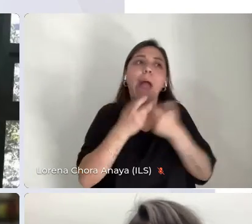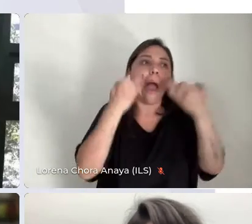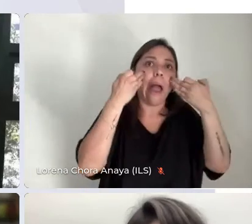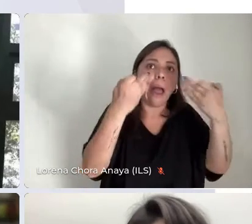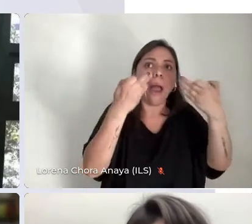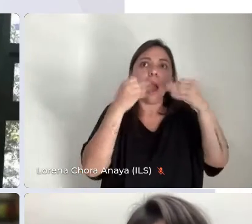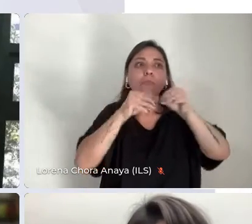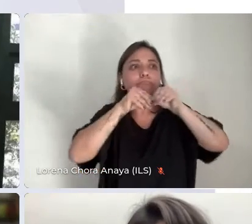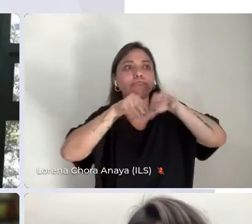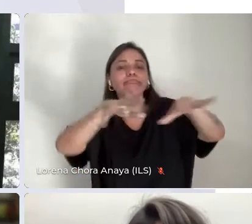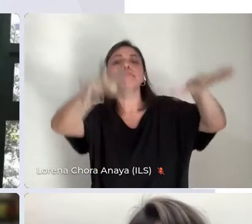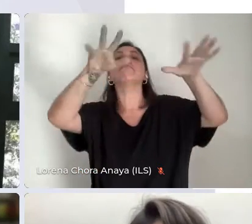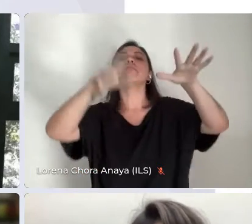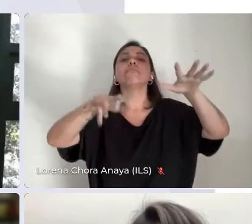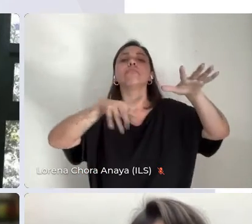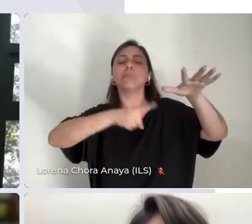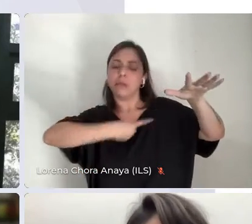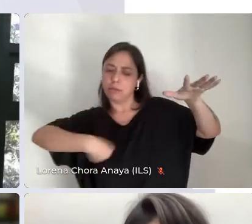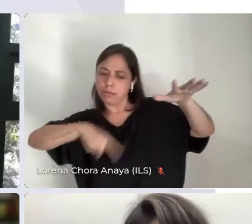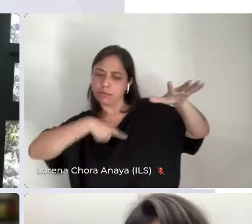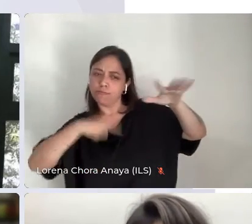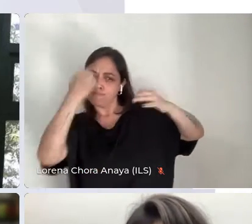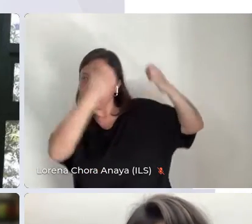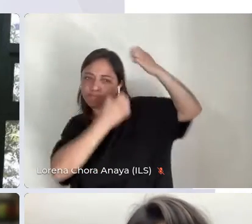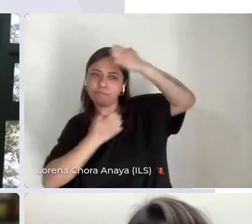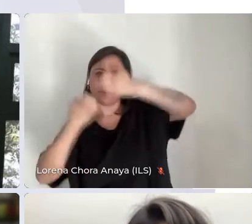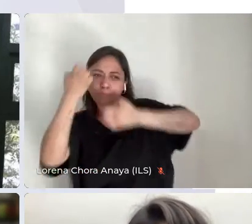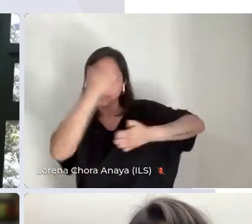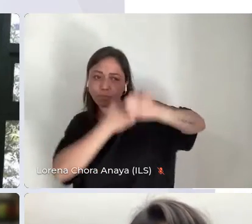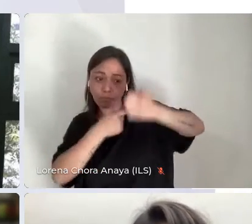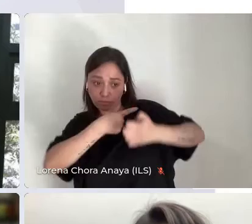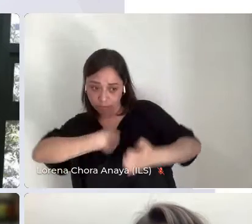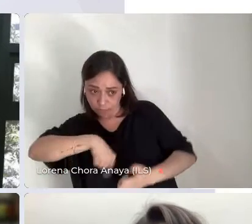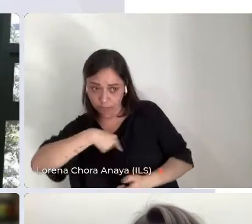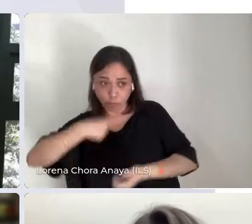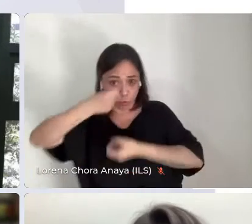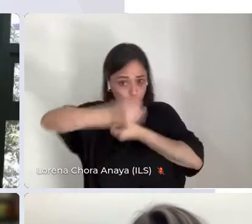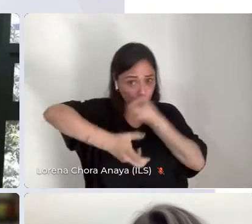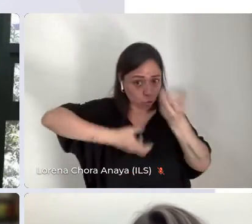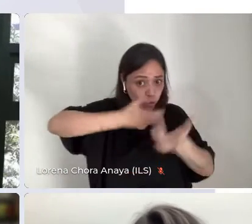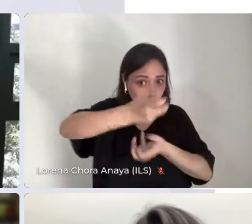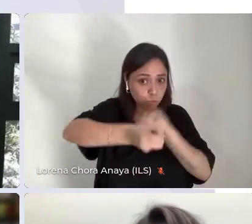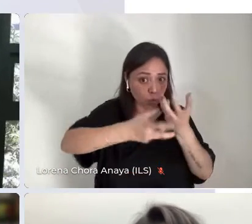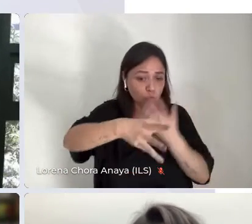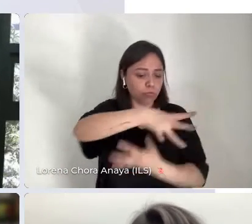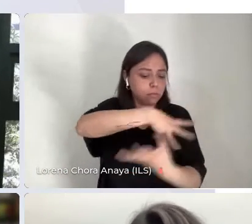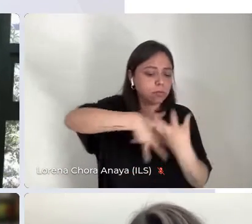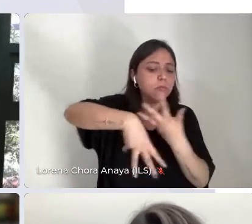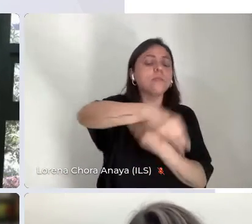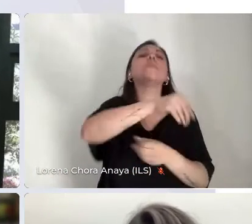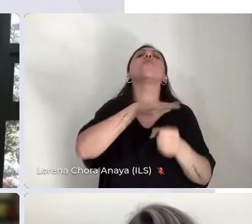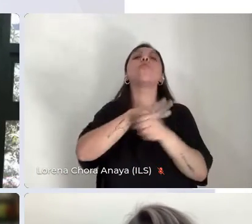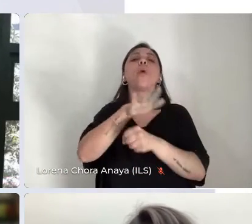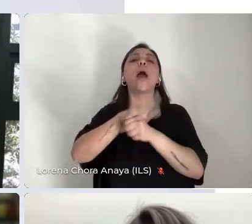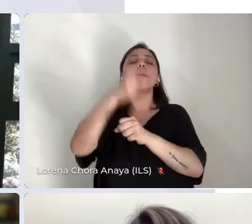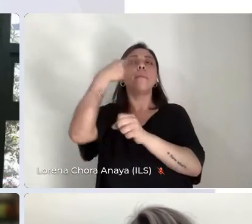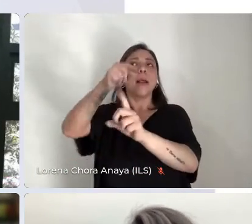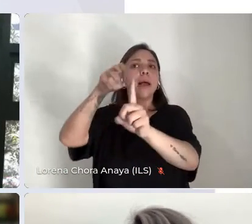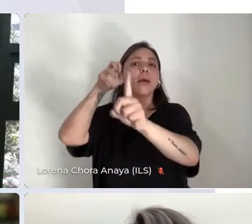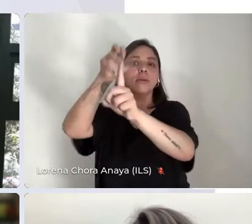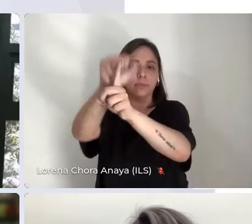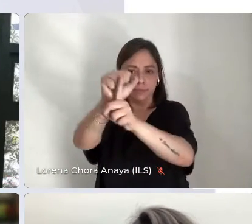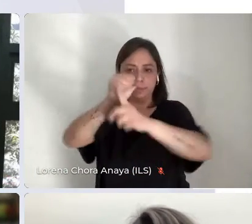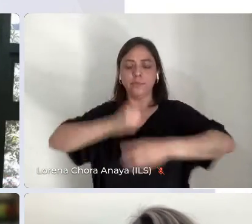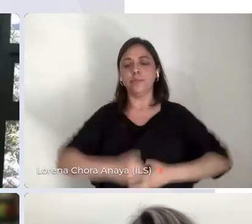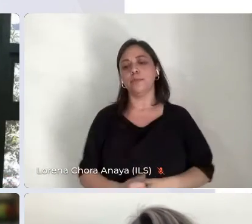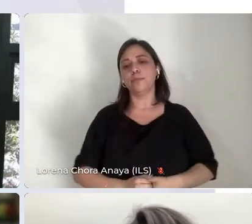qué tanto estamos aportando y cuál es la incidencia de eso que estamos entregando hacia el objetivo final y a ese propósito. Creo que ha